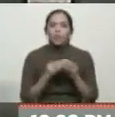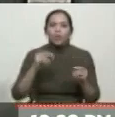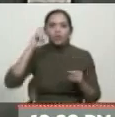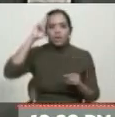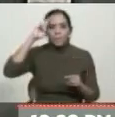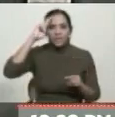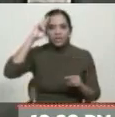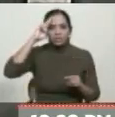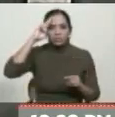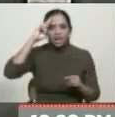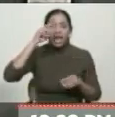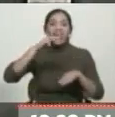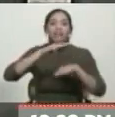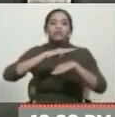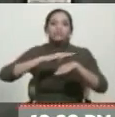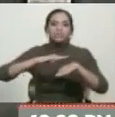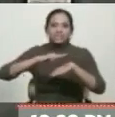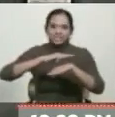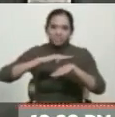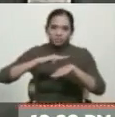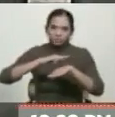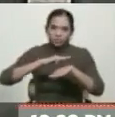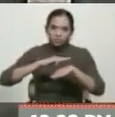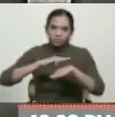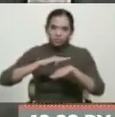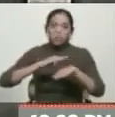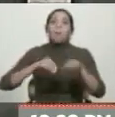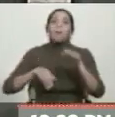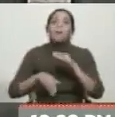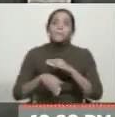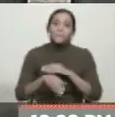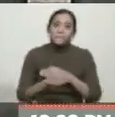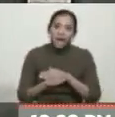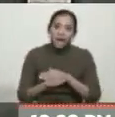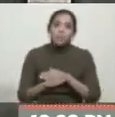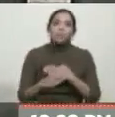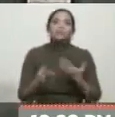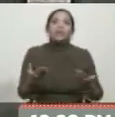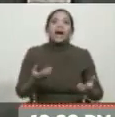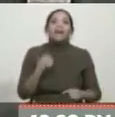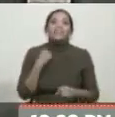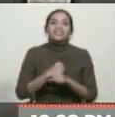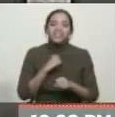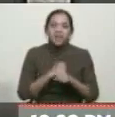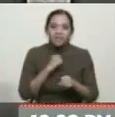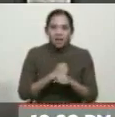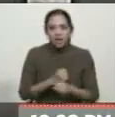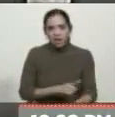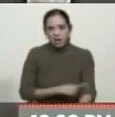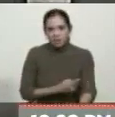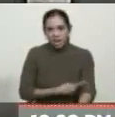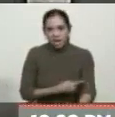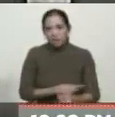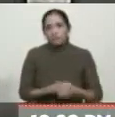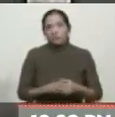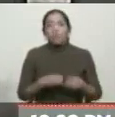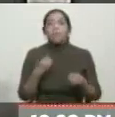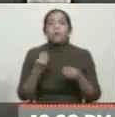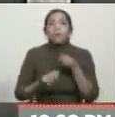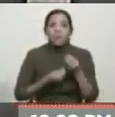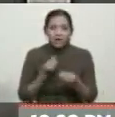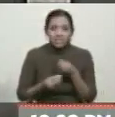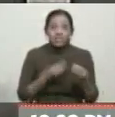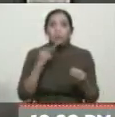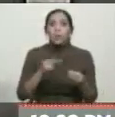a los ministros. Vamos a ponernos a trabajar, hermano. Vamos a hacer políticas